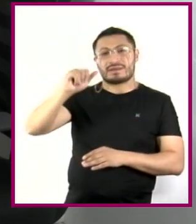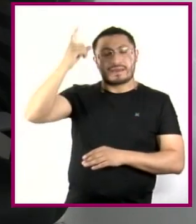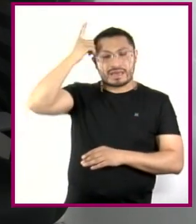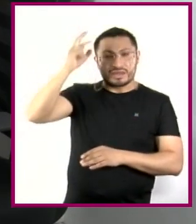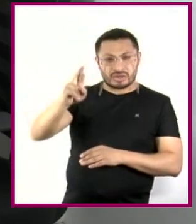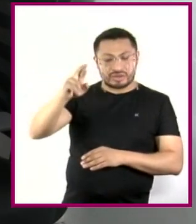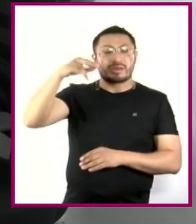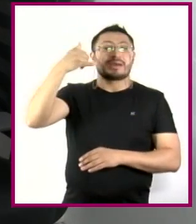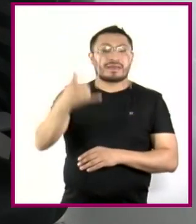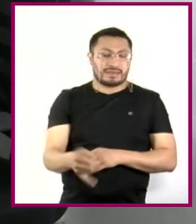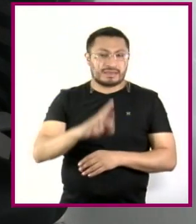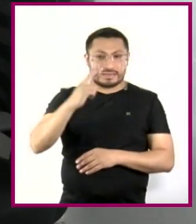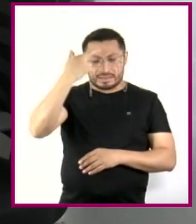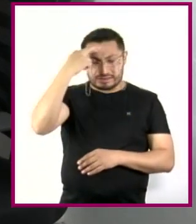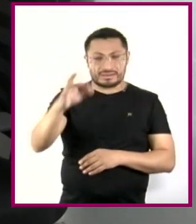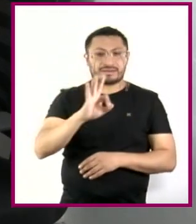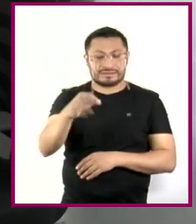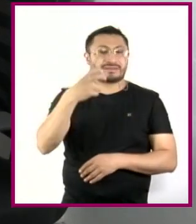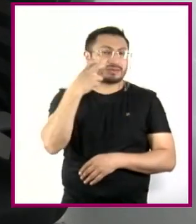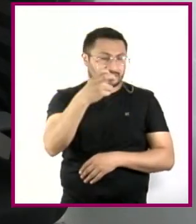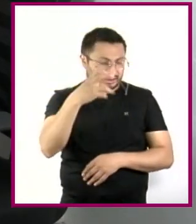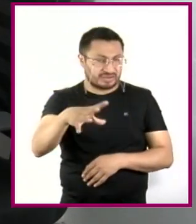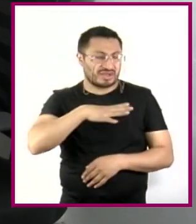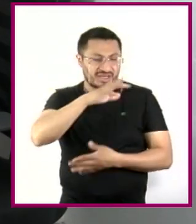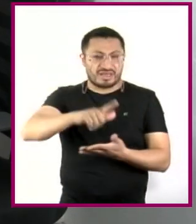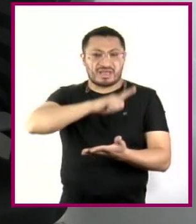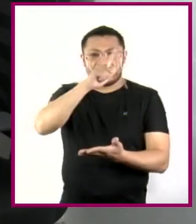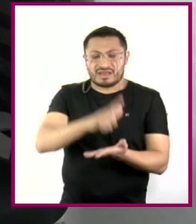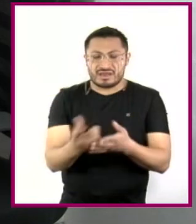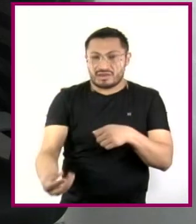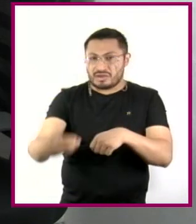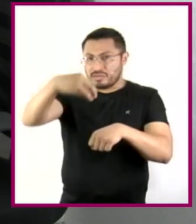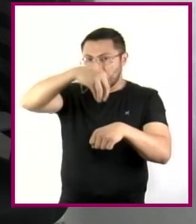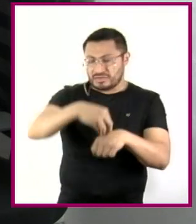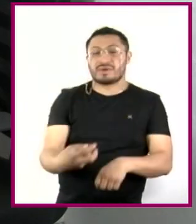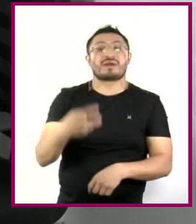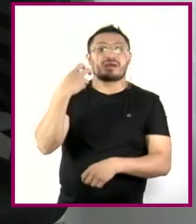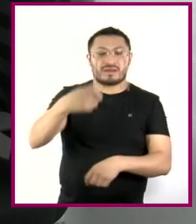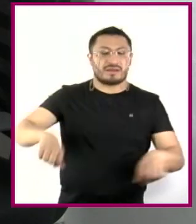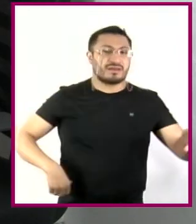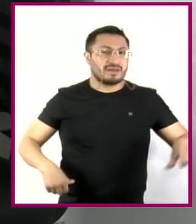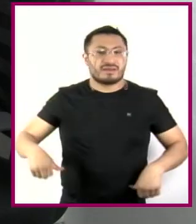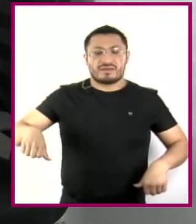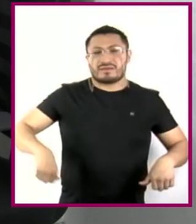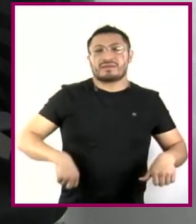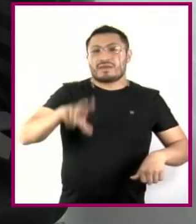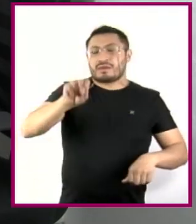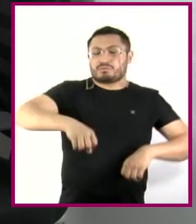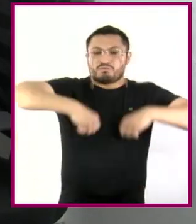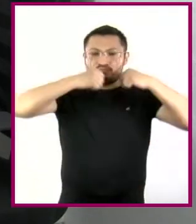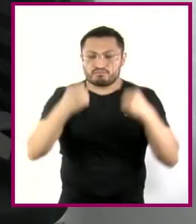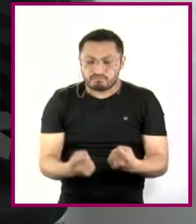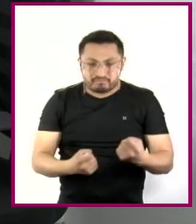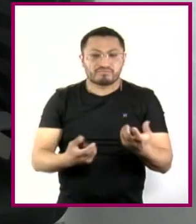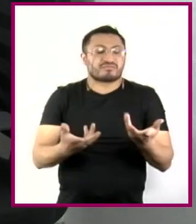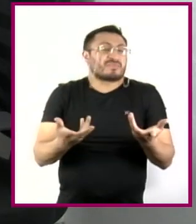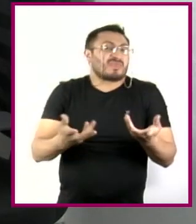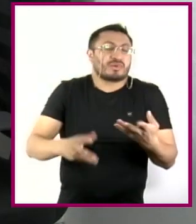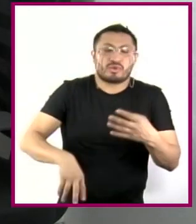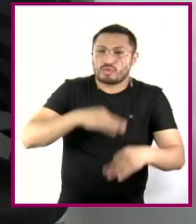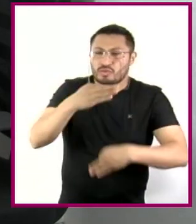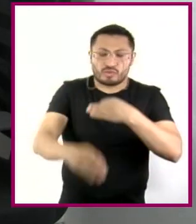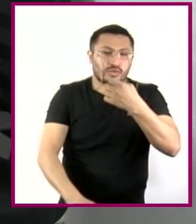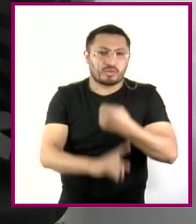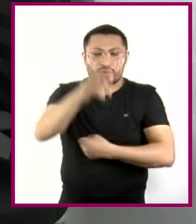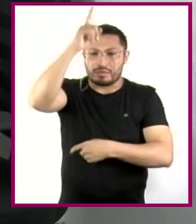el principio el que contamina paga existe y se aplica, este acto no garantiza que se acaben los problemas en torno a la